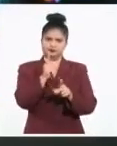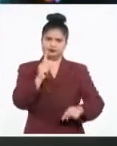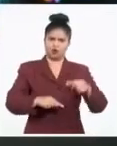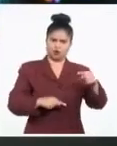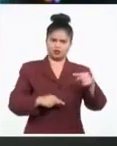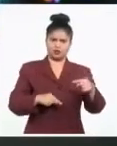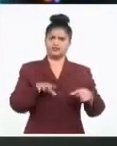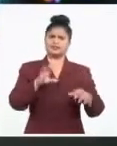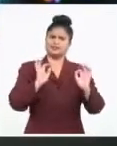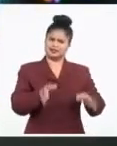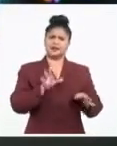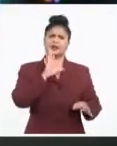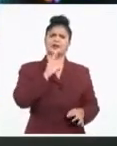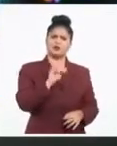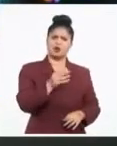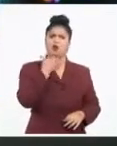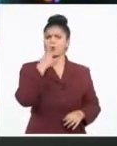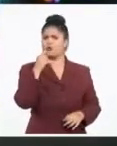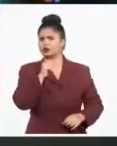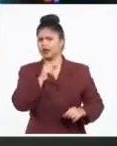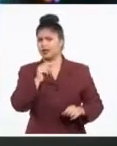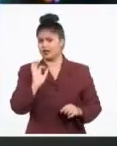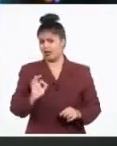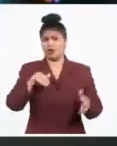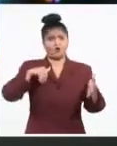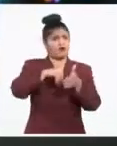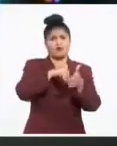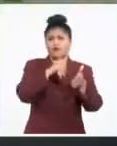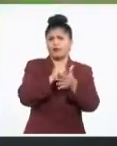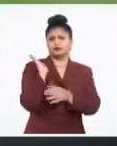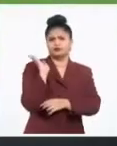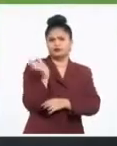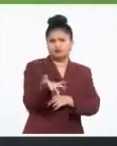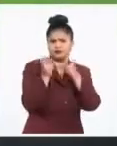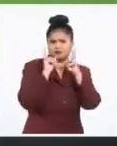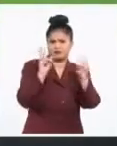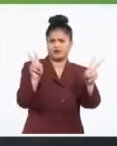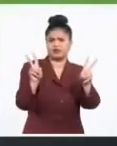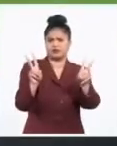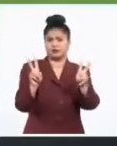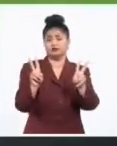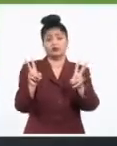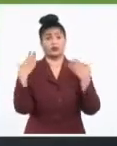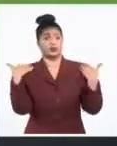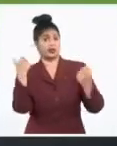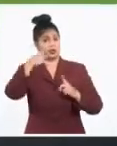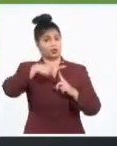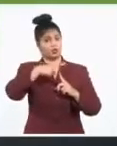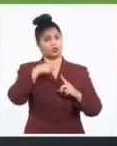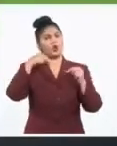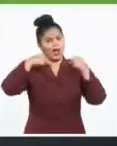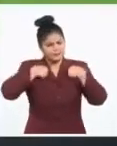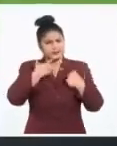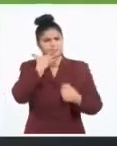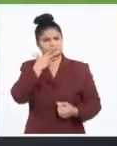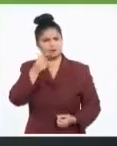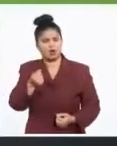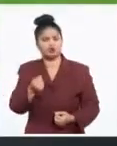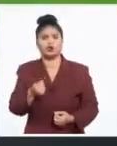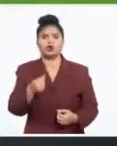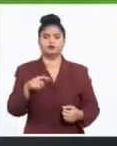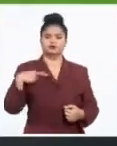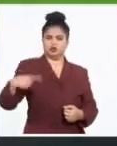que a mí me gustaría seguir siendo futbolista para jugar este tipo de partidos. Y como entrenador también, está claro, ¿no? O sea, hay que hacer cosas diferentes